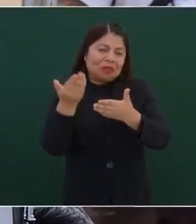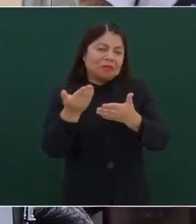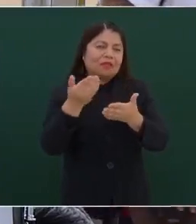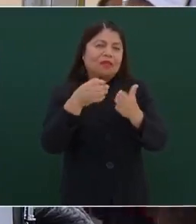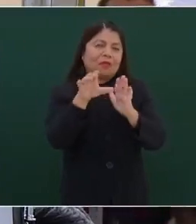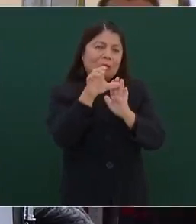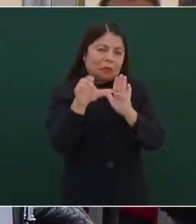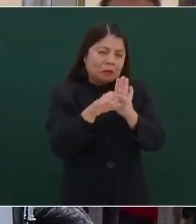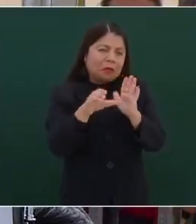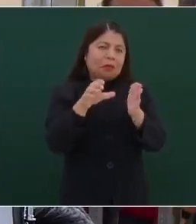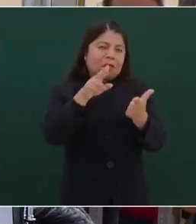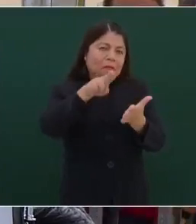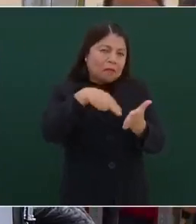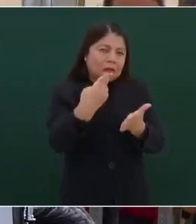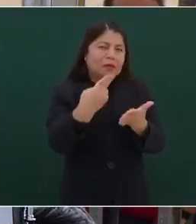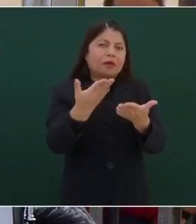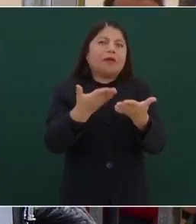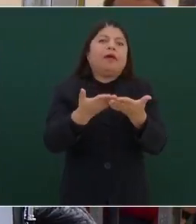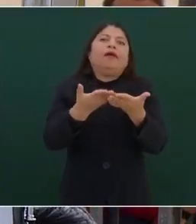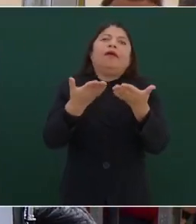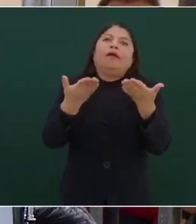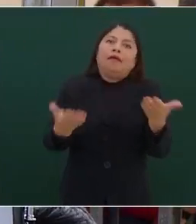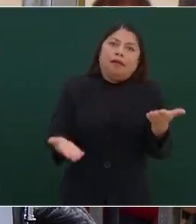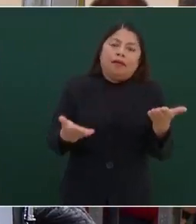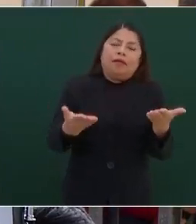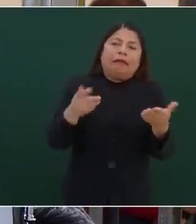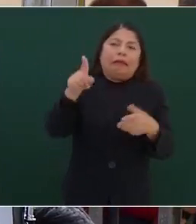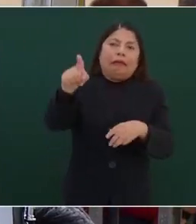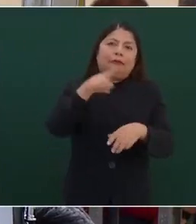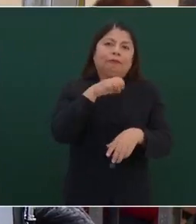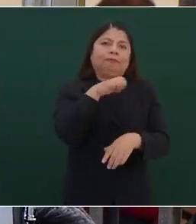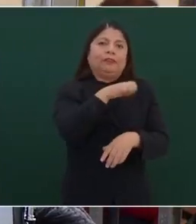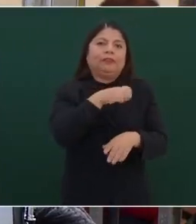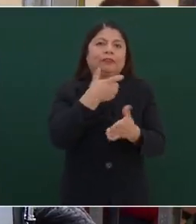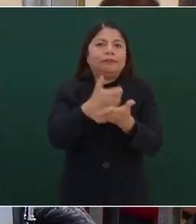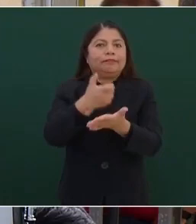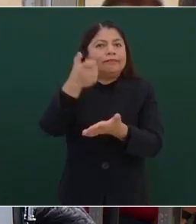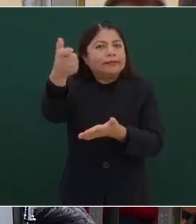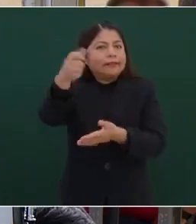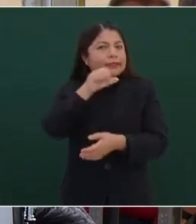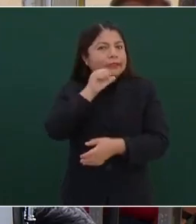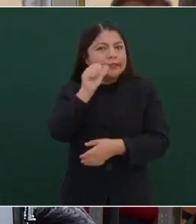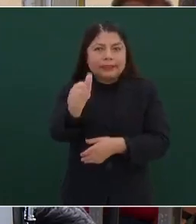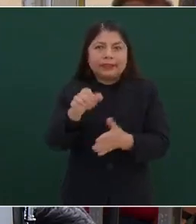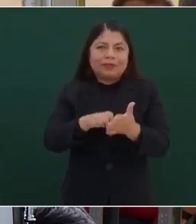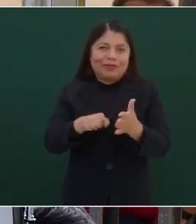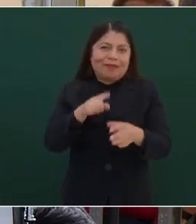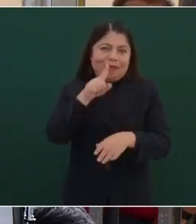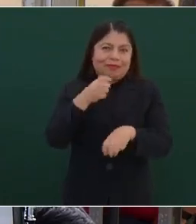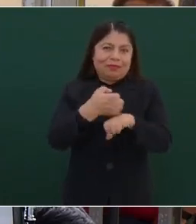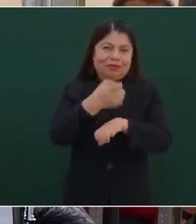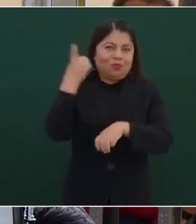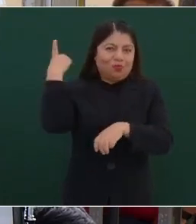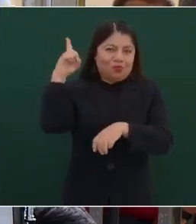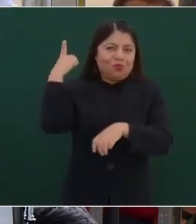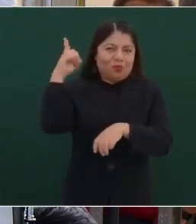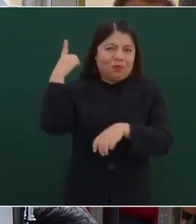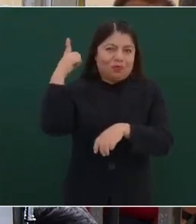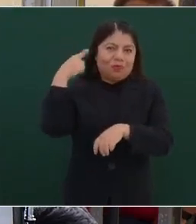esta empresa que no le quiere pagar a una empresa que se llama Empresa Mexicana Tyson, allá en Durango. Entonces, es parte de lo que ha